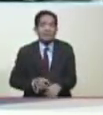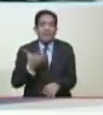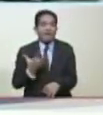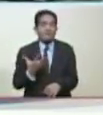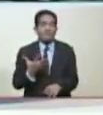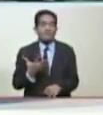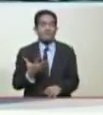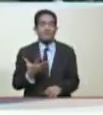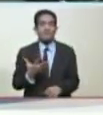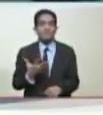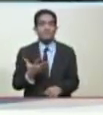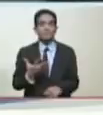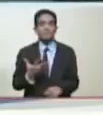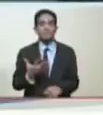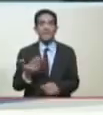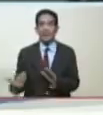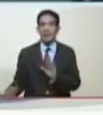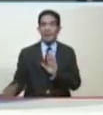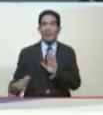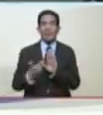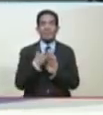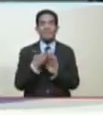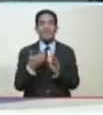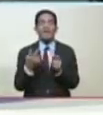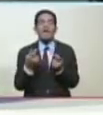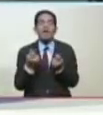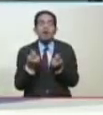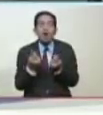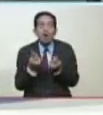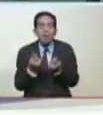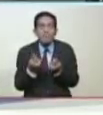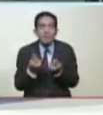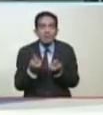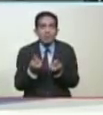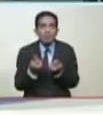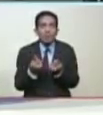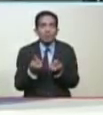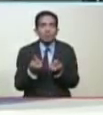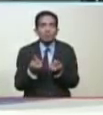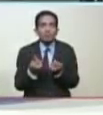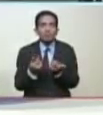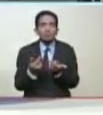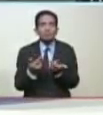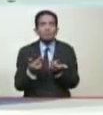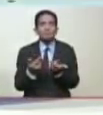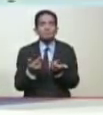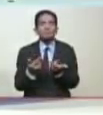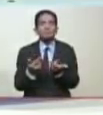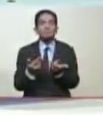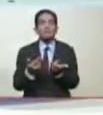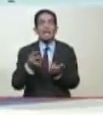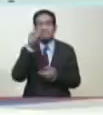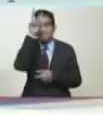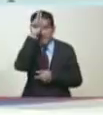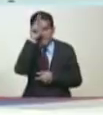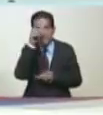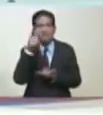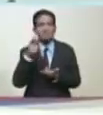El ataque económico que le hizo al pueblo, la oligarquía rapaz, el capitalismo bachaquero, salvaje,